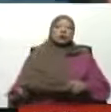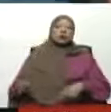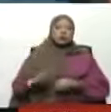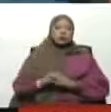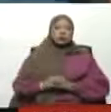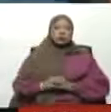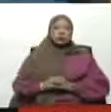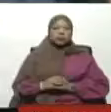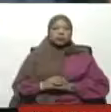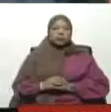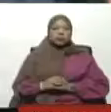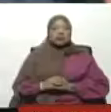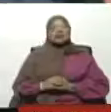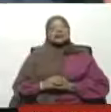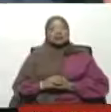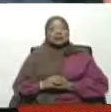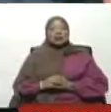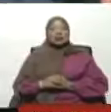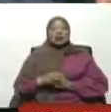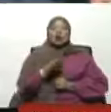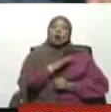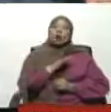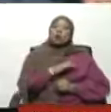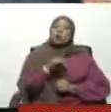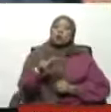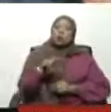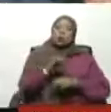Bueno, presidente, el debate lo... Está en su propia vida.